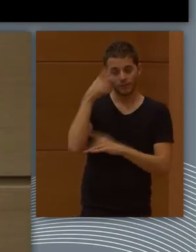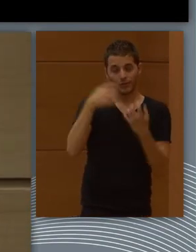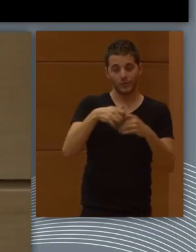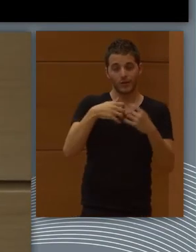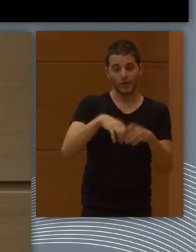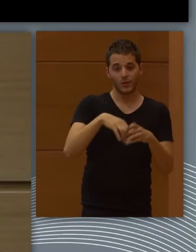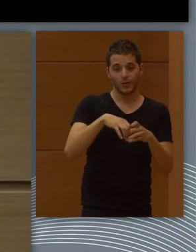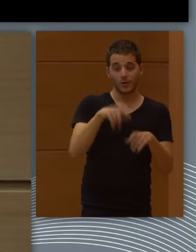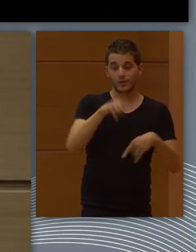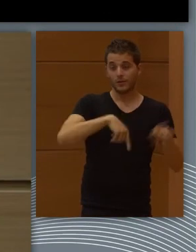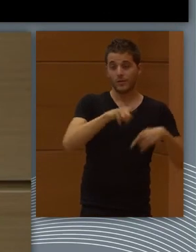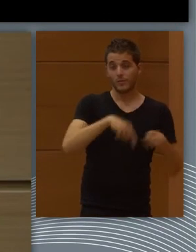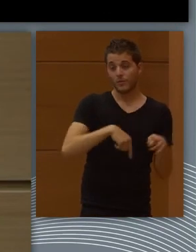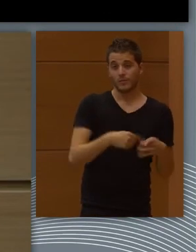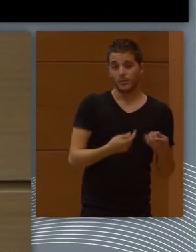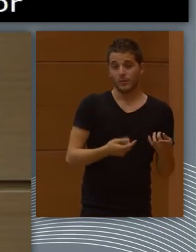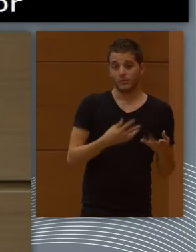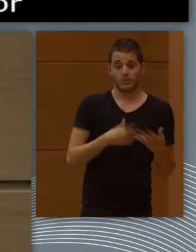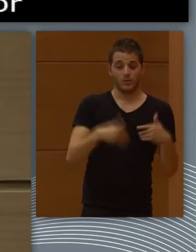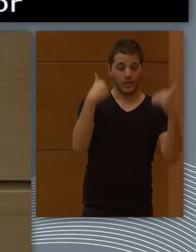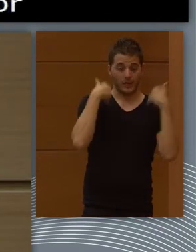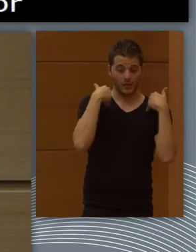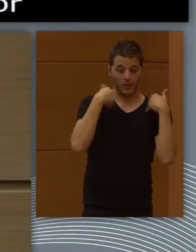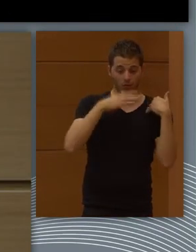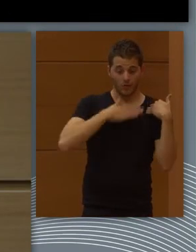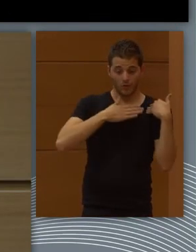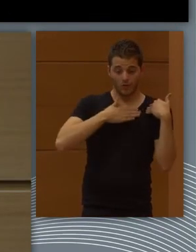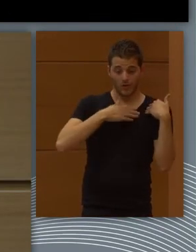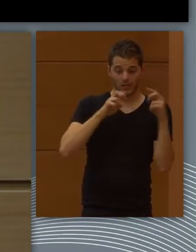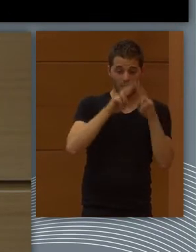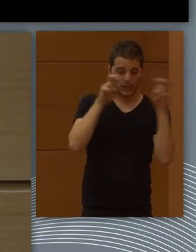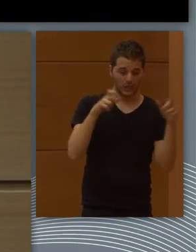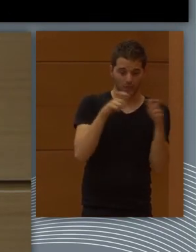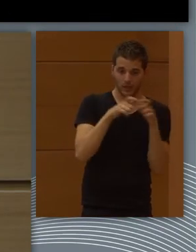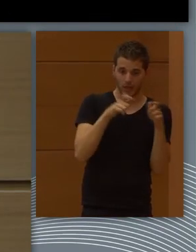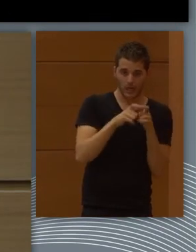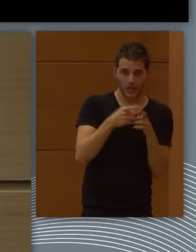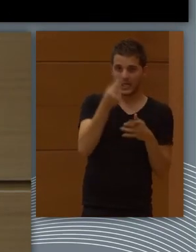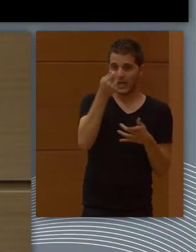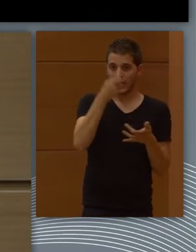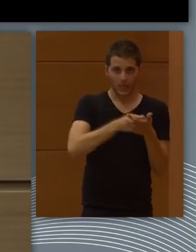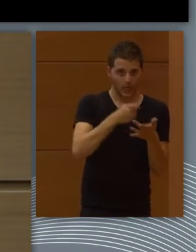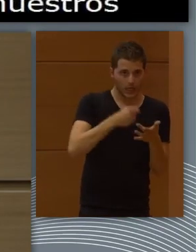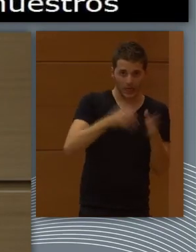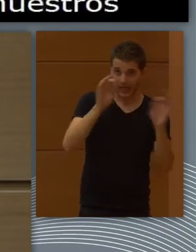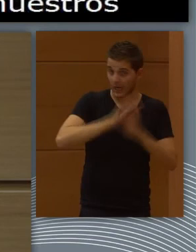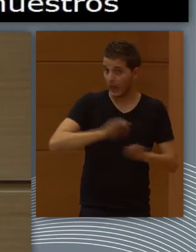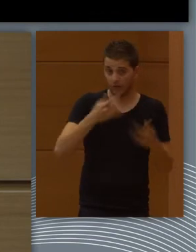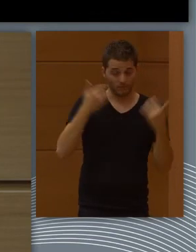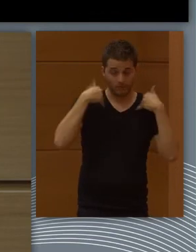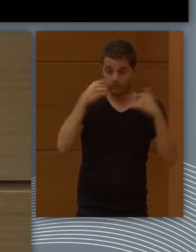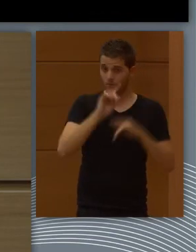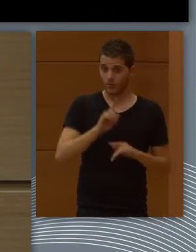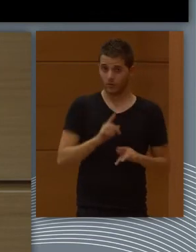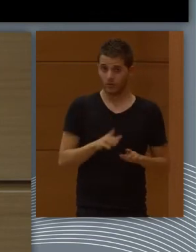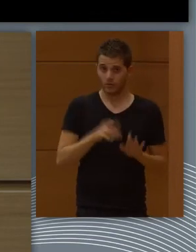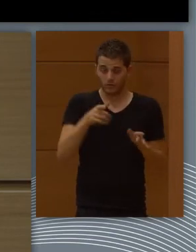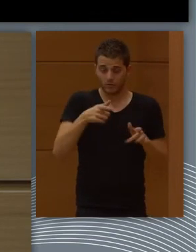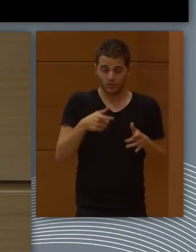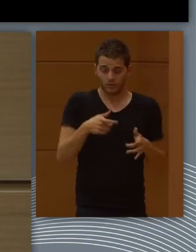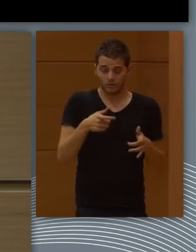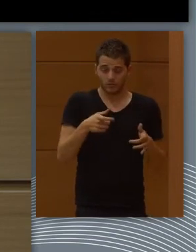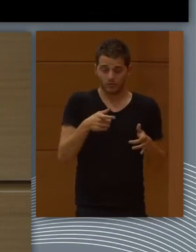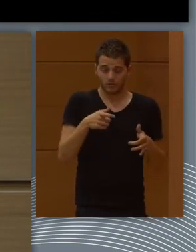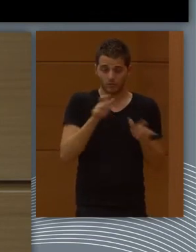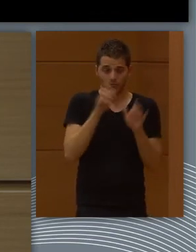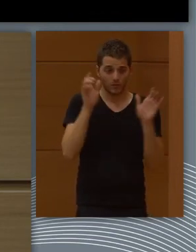tenemos entre los cometidos nuestros el sistema de billetaje ni tarifario, ¿no? Está la Autoridad de Transporte en Madrid, que es el Consorcio Regional de